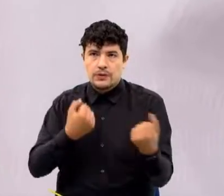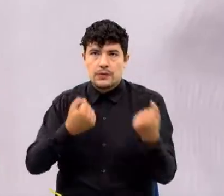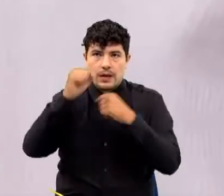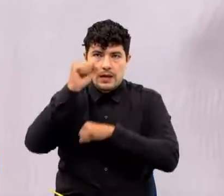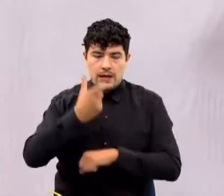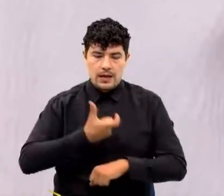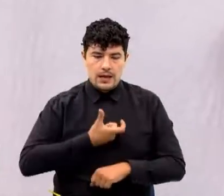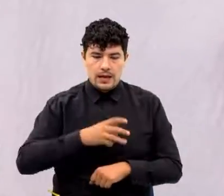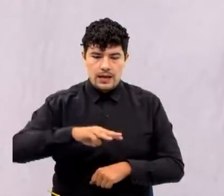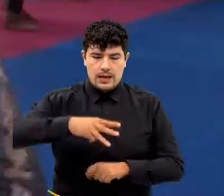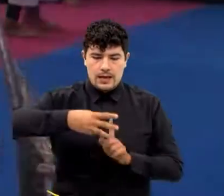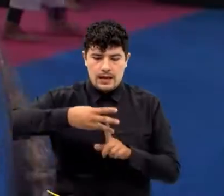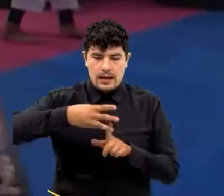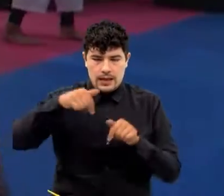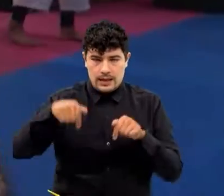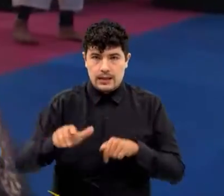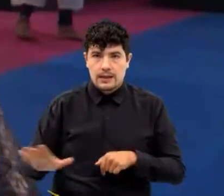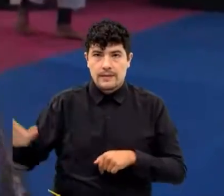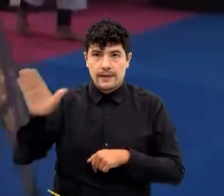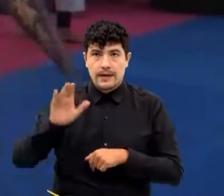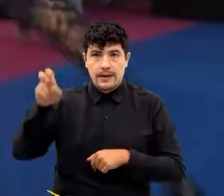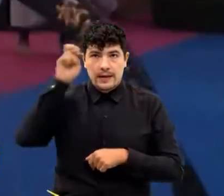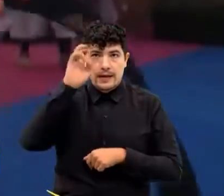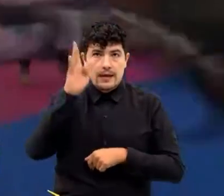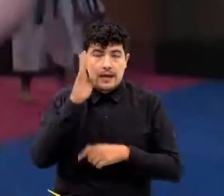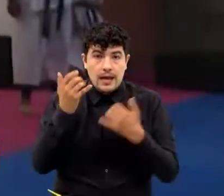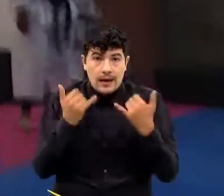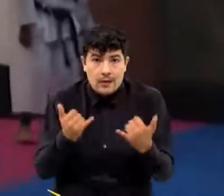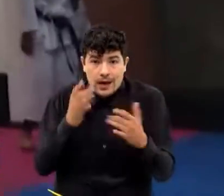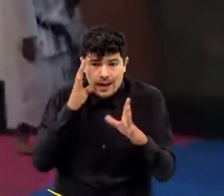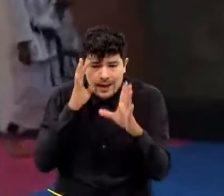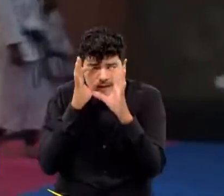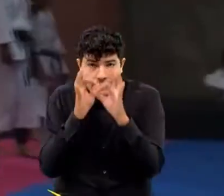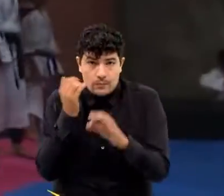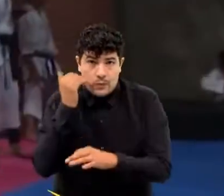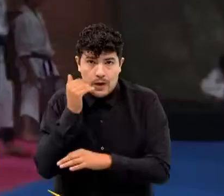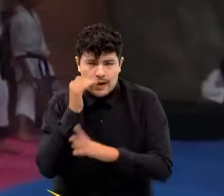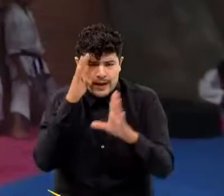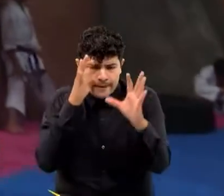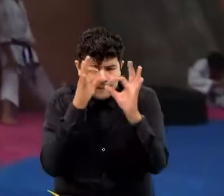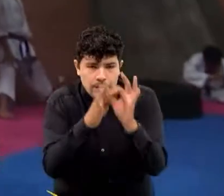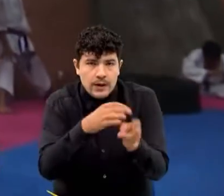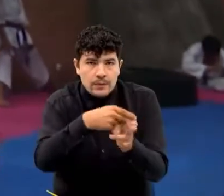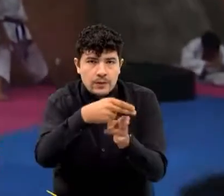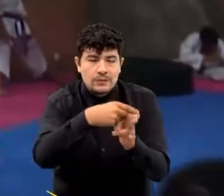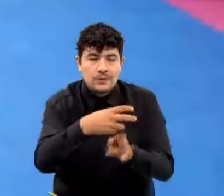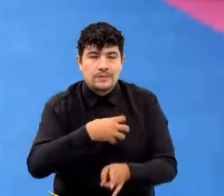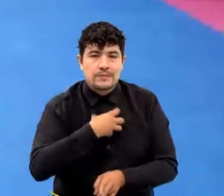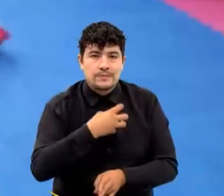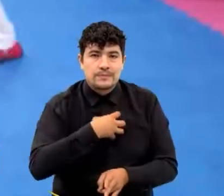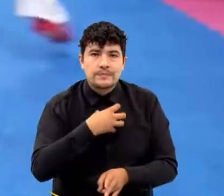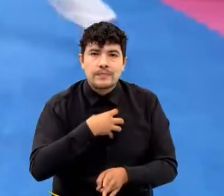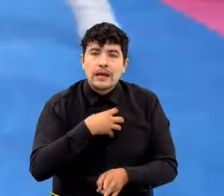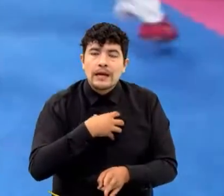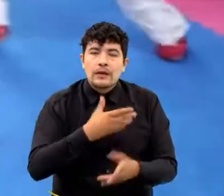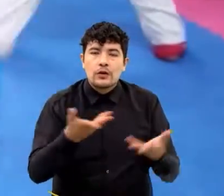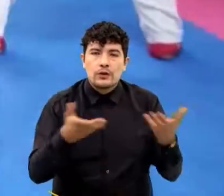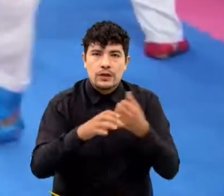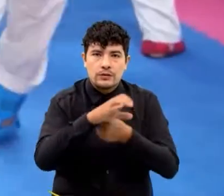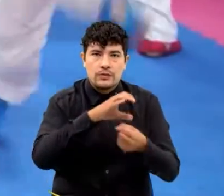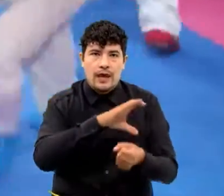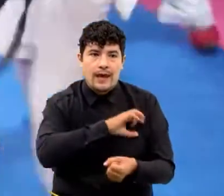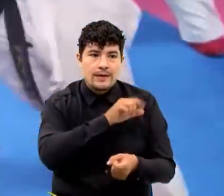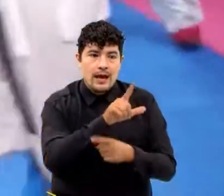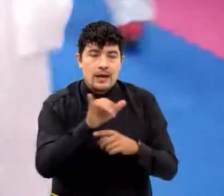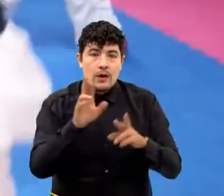para nuestro departamento. Ahora los ojos de Astrid están puestos en el próximo clasificatorio en Cali, donde esperan competir en